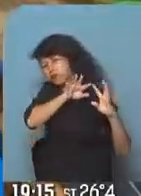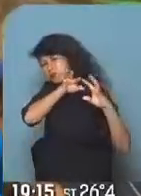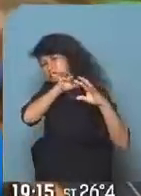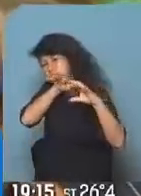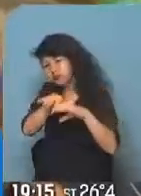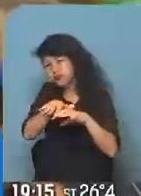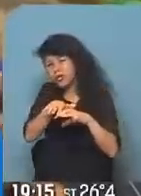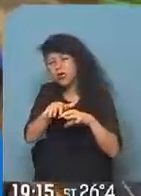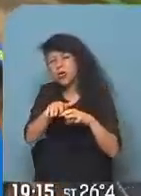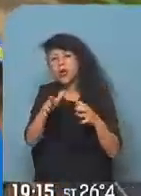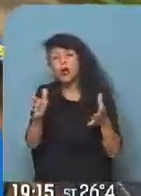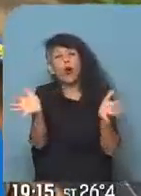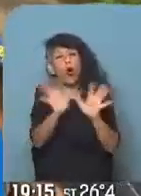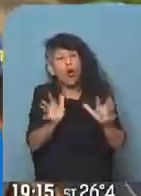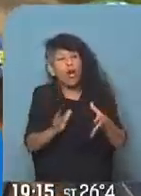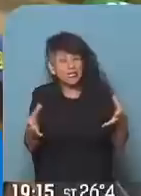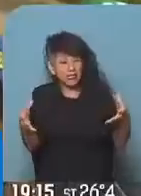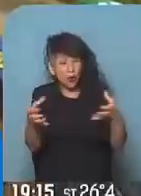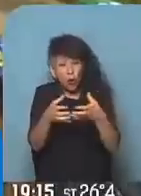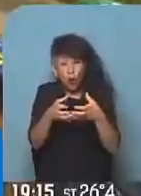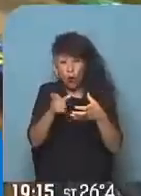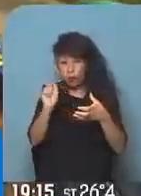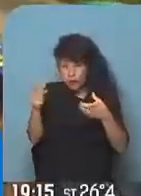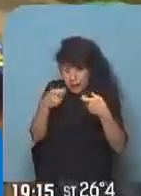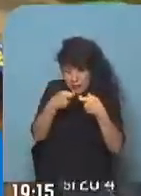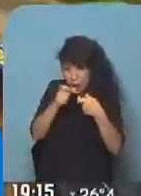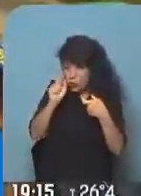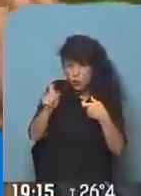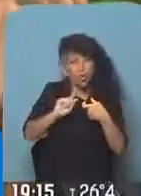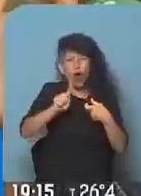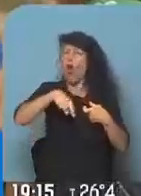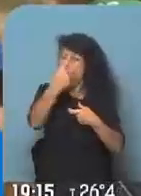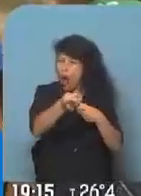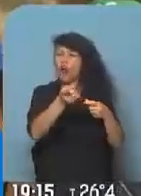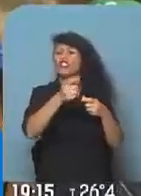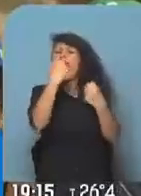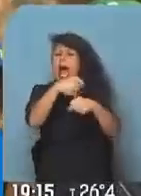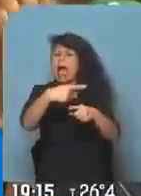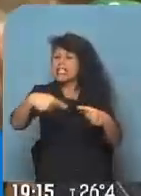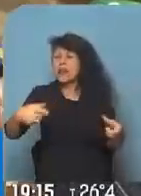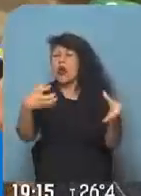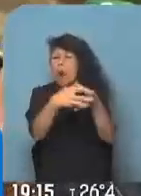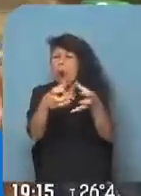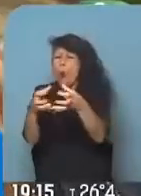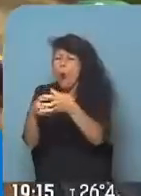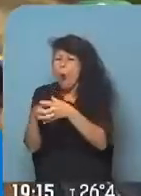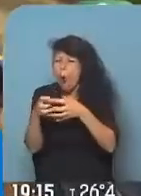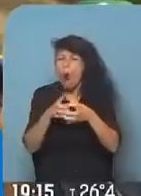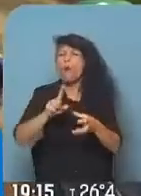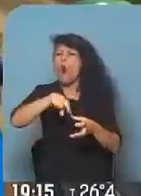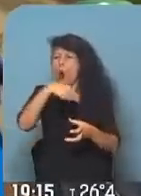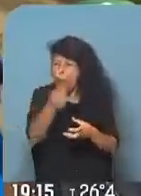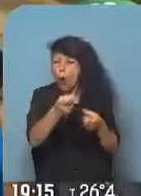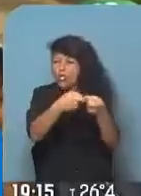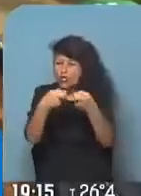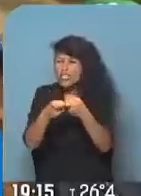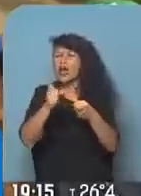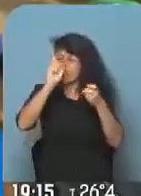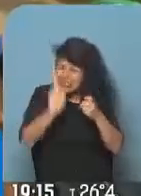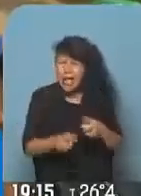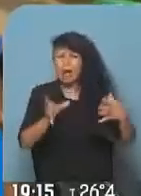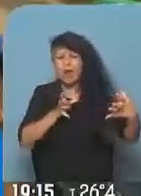de la organización gremial que representan, sino de otras actividades, de otras organizaciones gremiales.